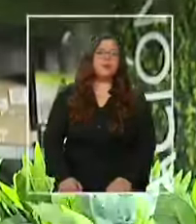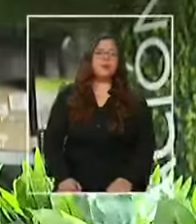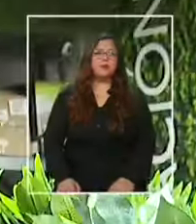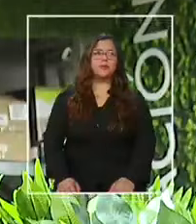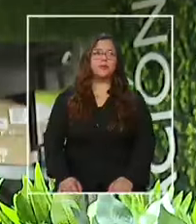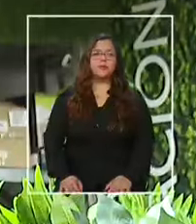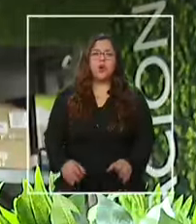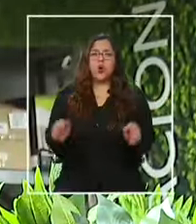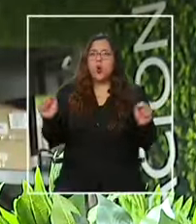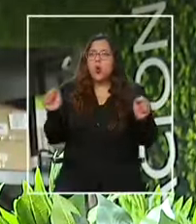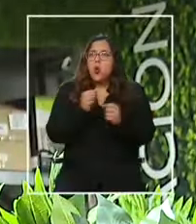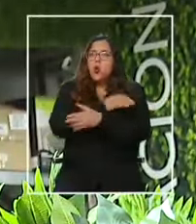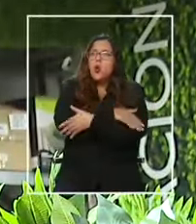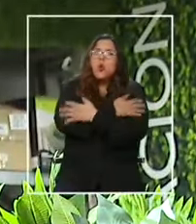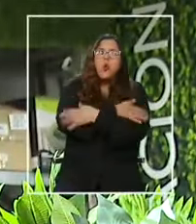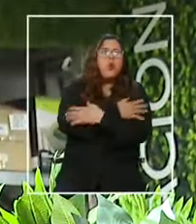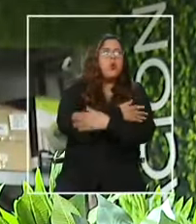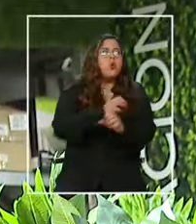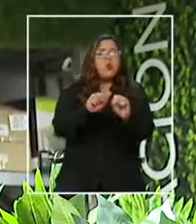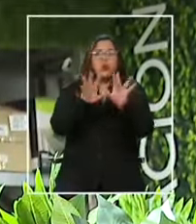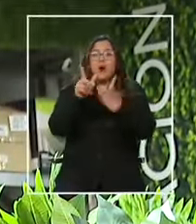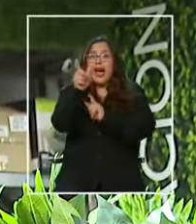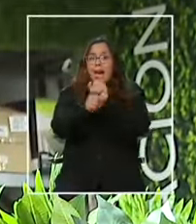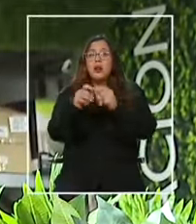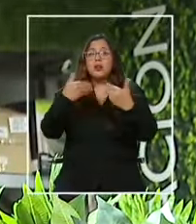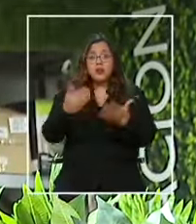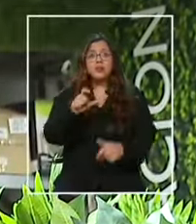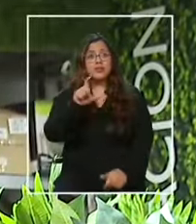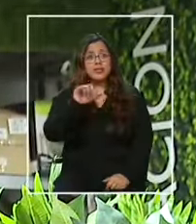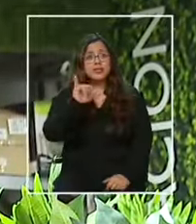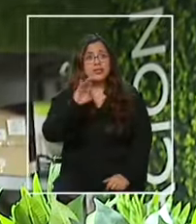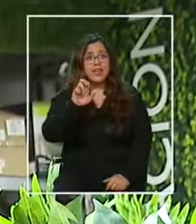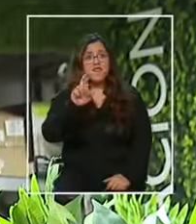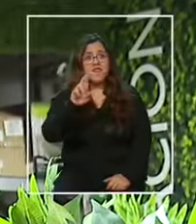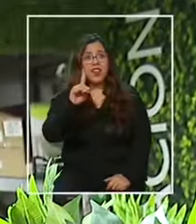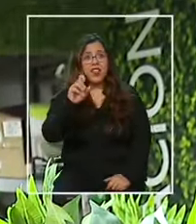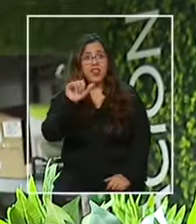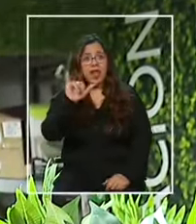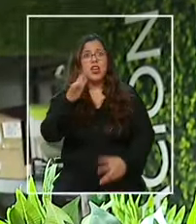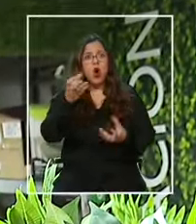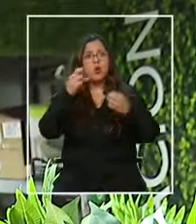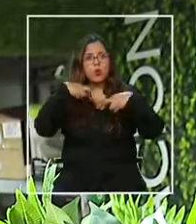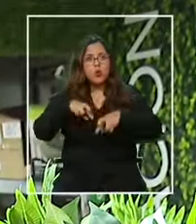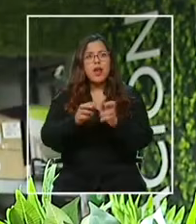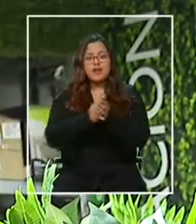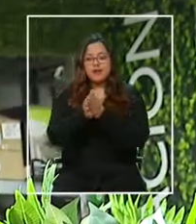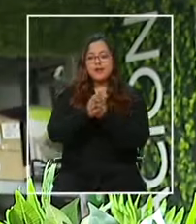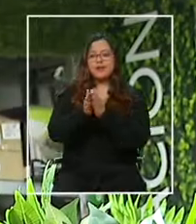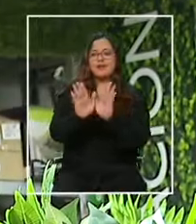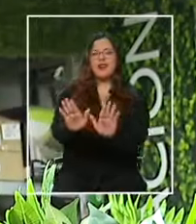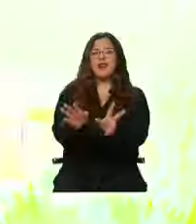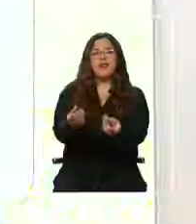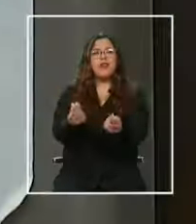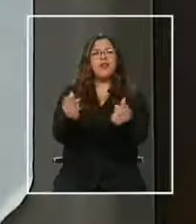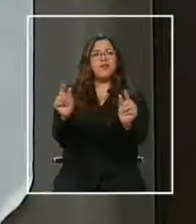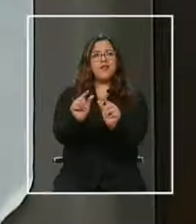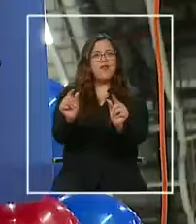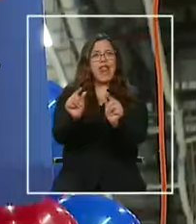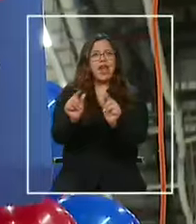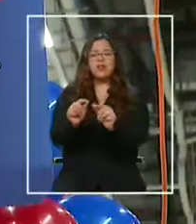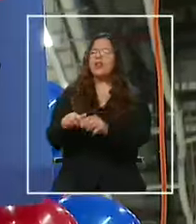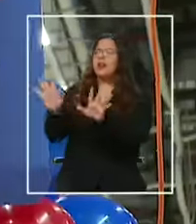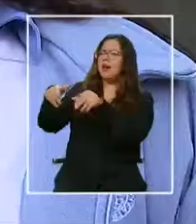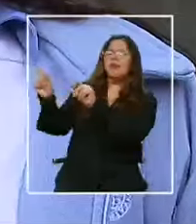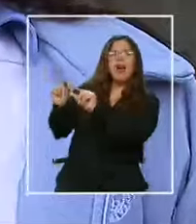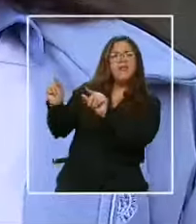Los días fríos han sorprendido a más de alguno. Por lo mismo, este Cyber Day ha sido la oportunidad para encontrar calefacción a buenos precios. Está